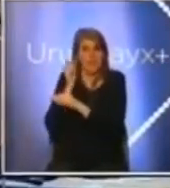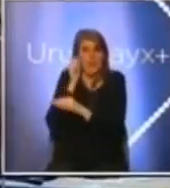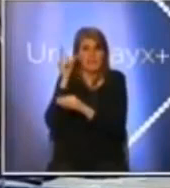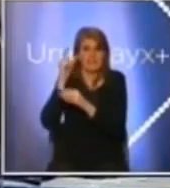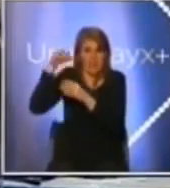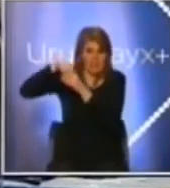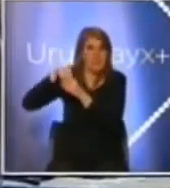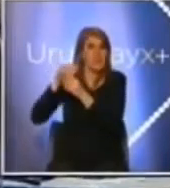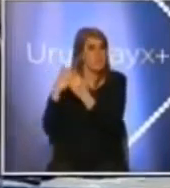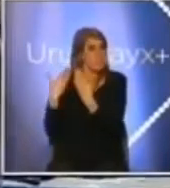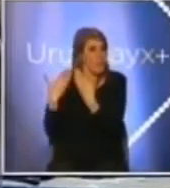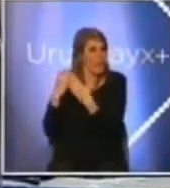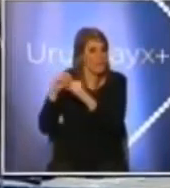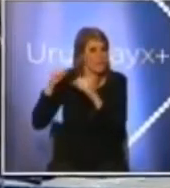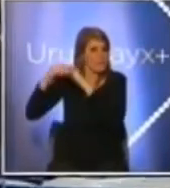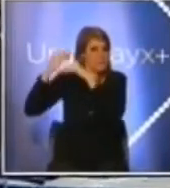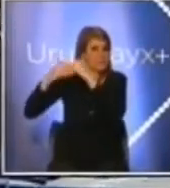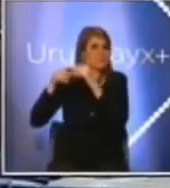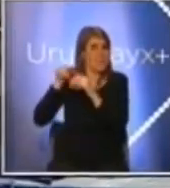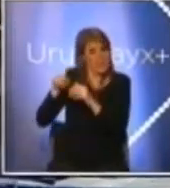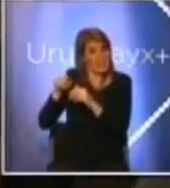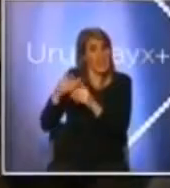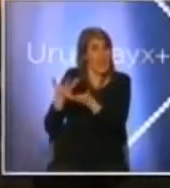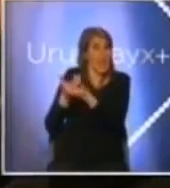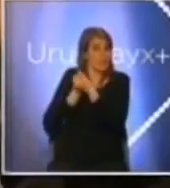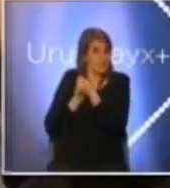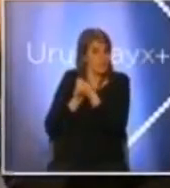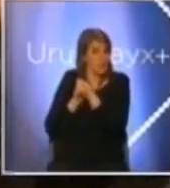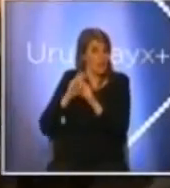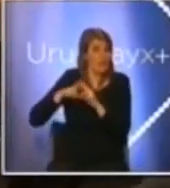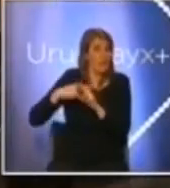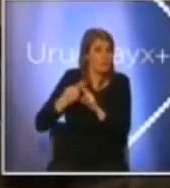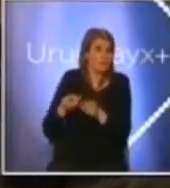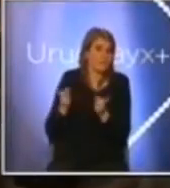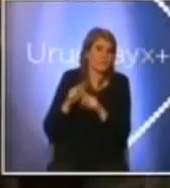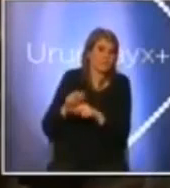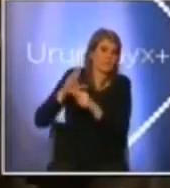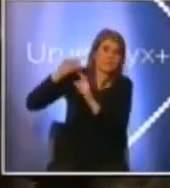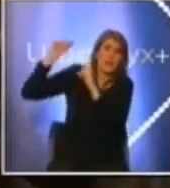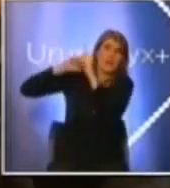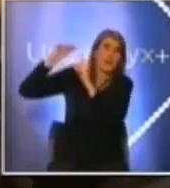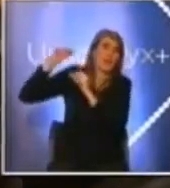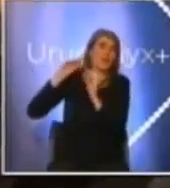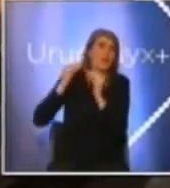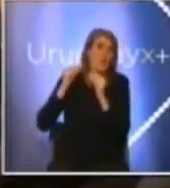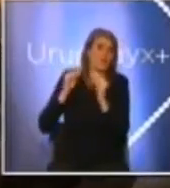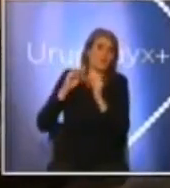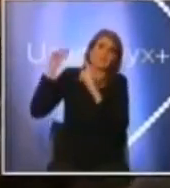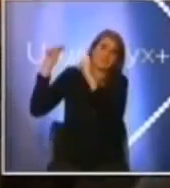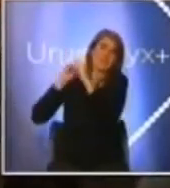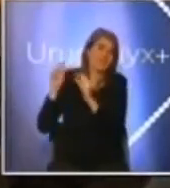comunidad científica genera, puede ayudar a evitar repetir esa historia para que no se nos sigan siendo los